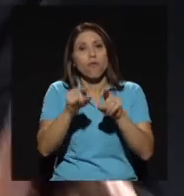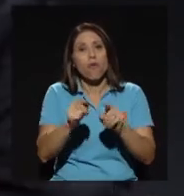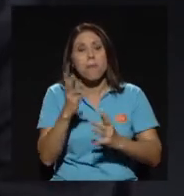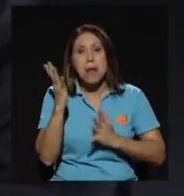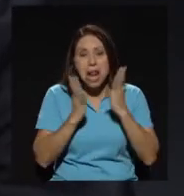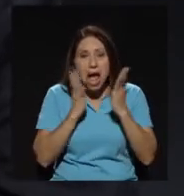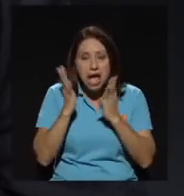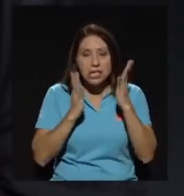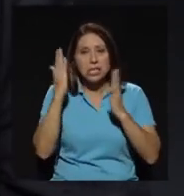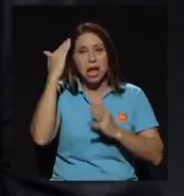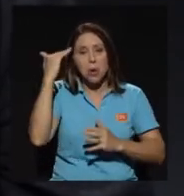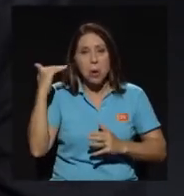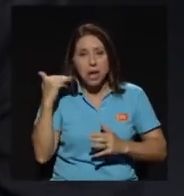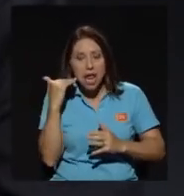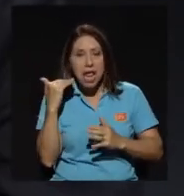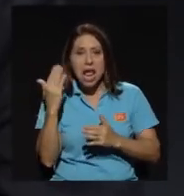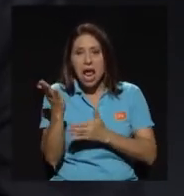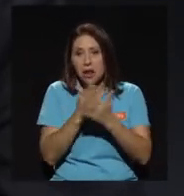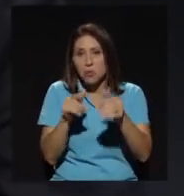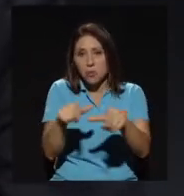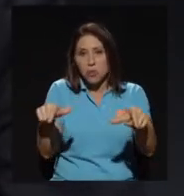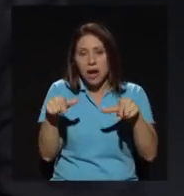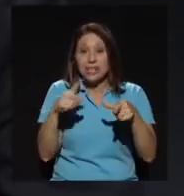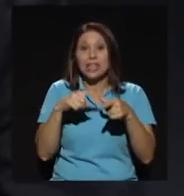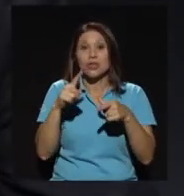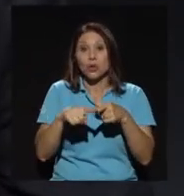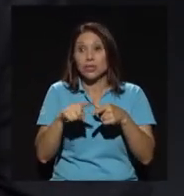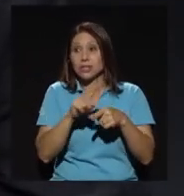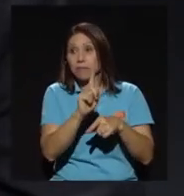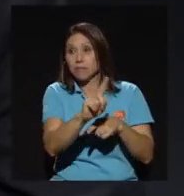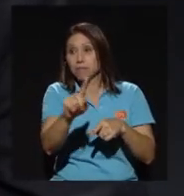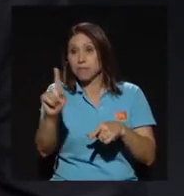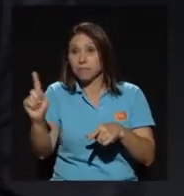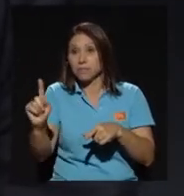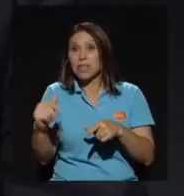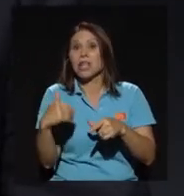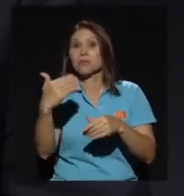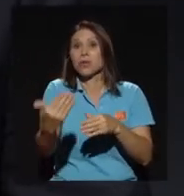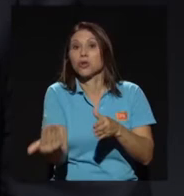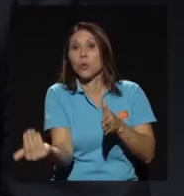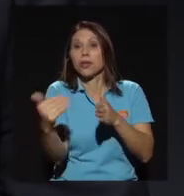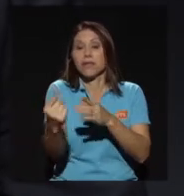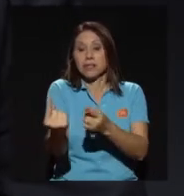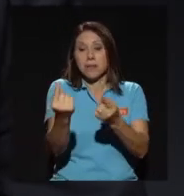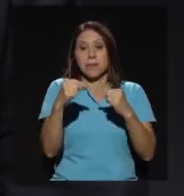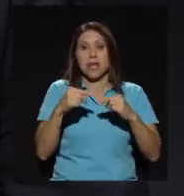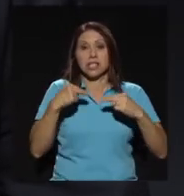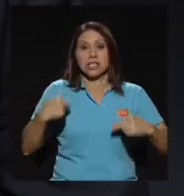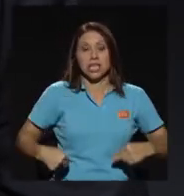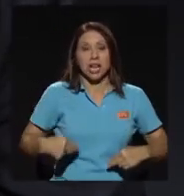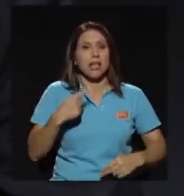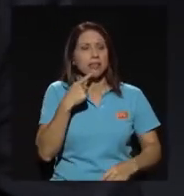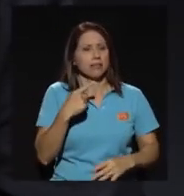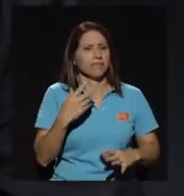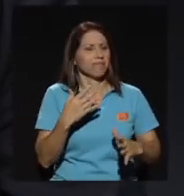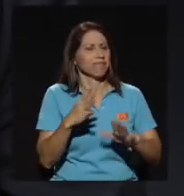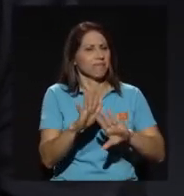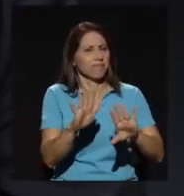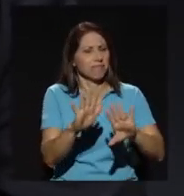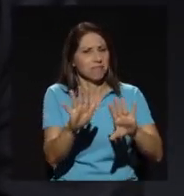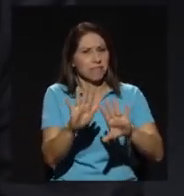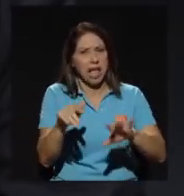todo en algunos países y entonces llegó a china diciendo no mira aquí no importa que el gato es